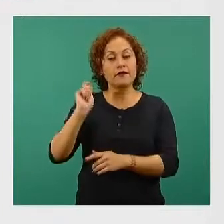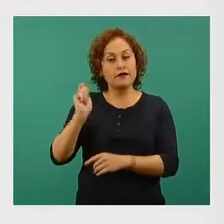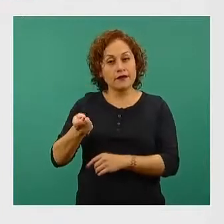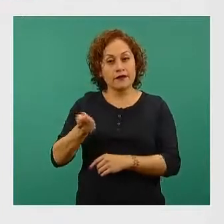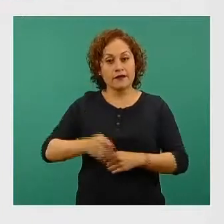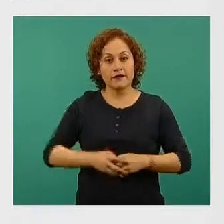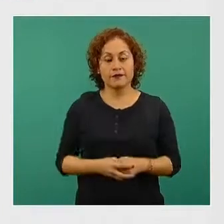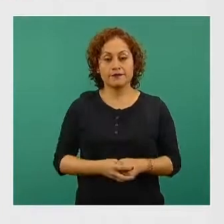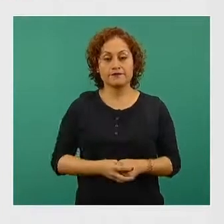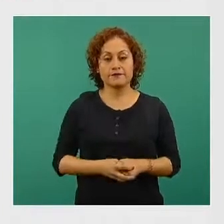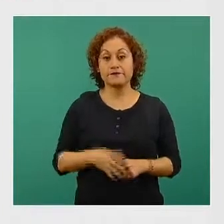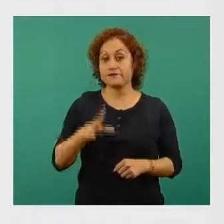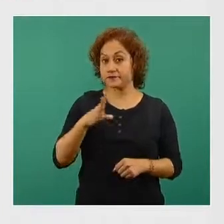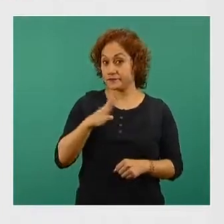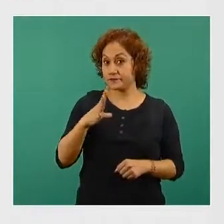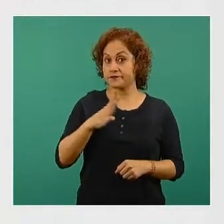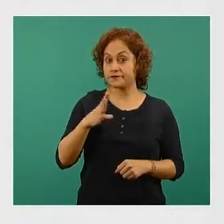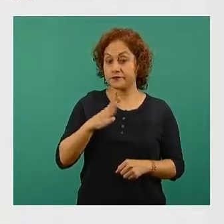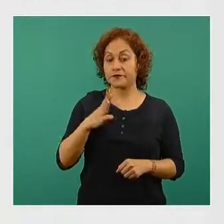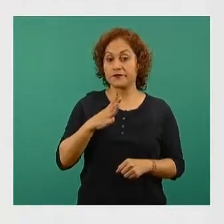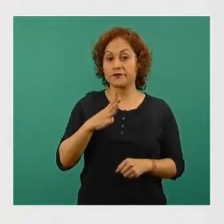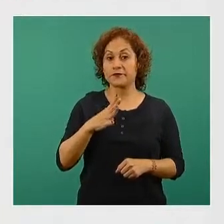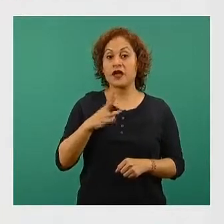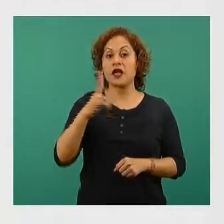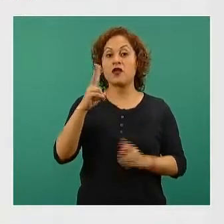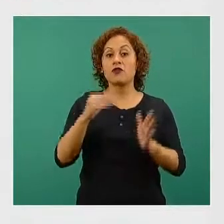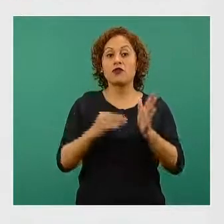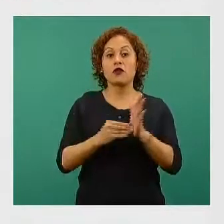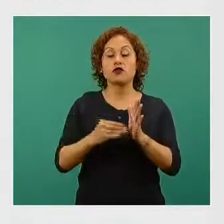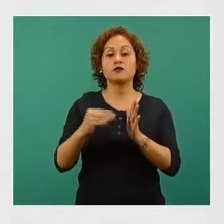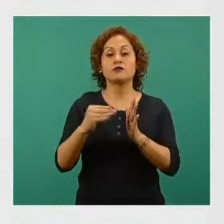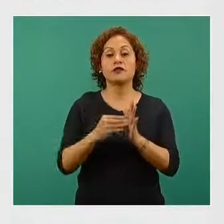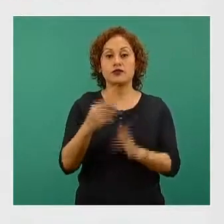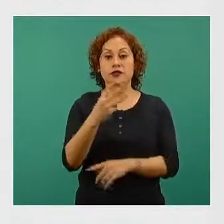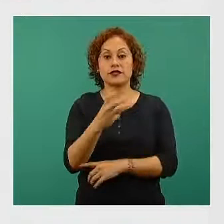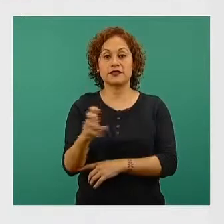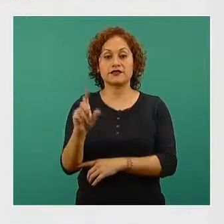encuentran distribuidas hasta este momento las más de